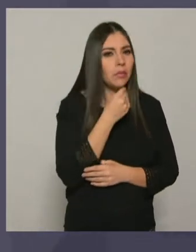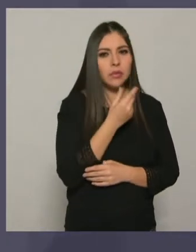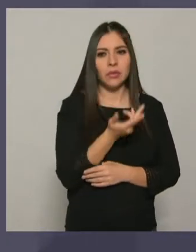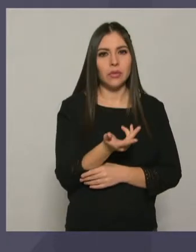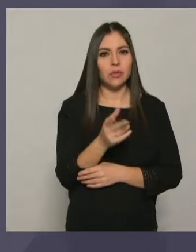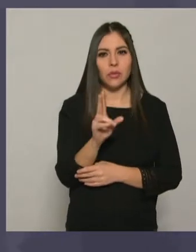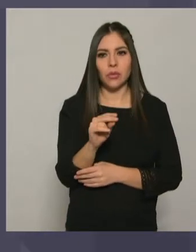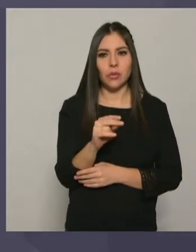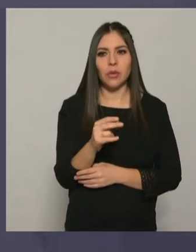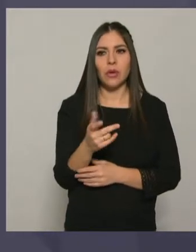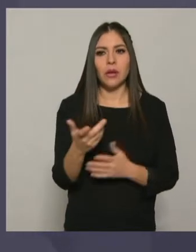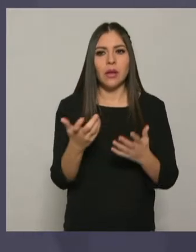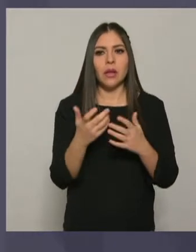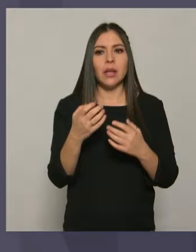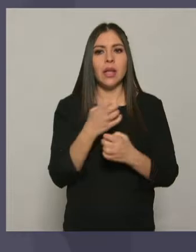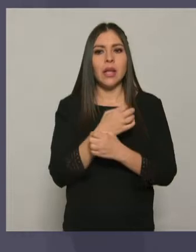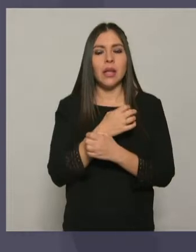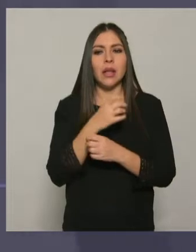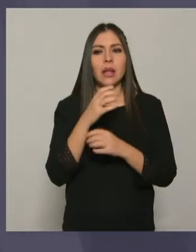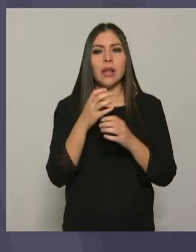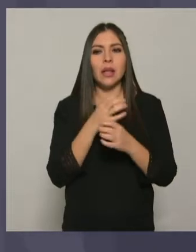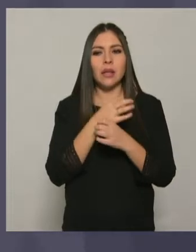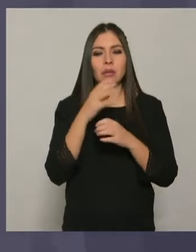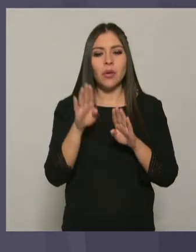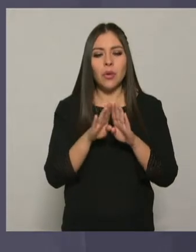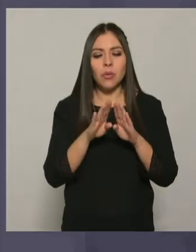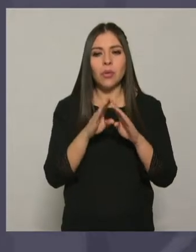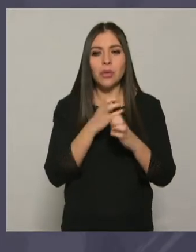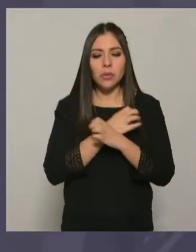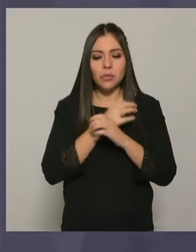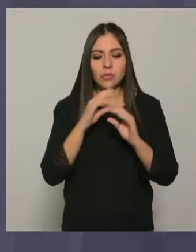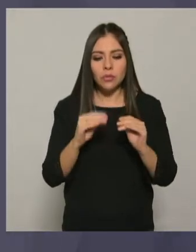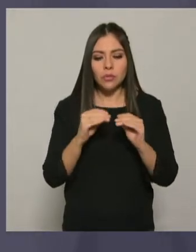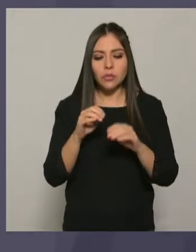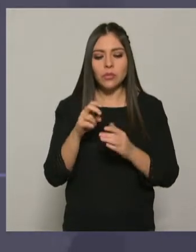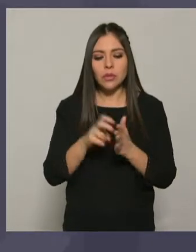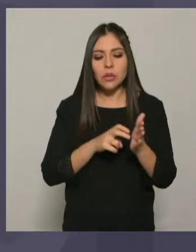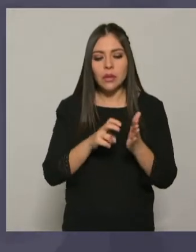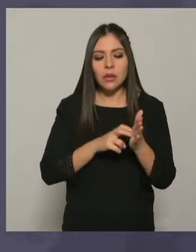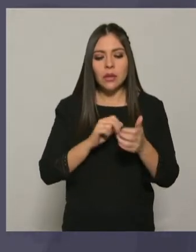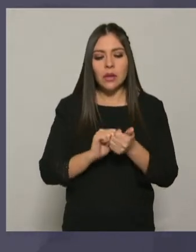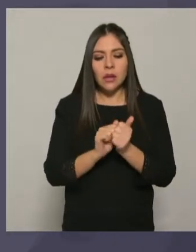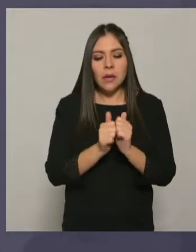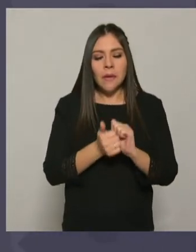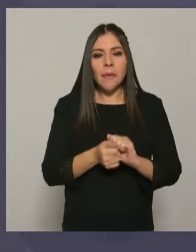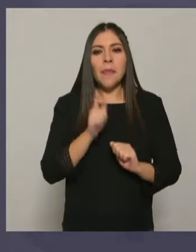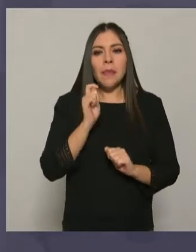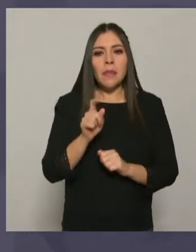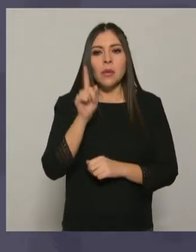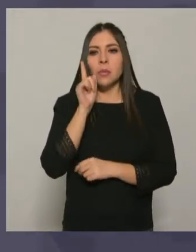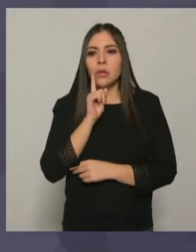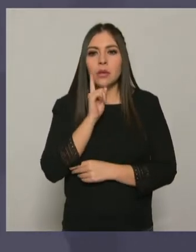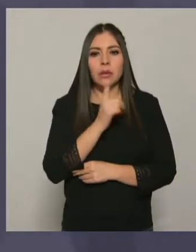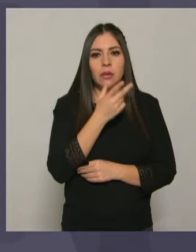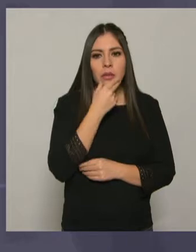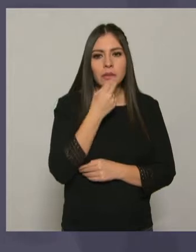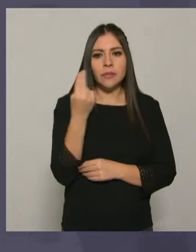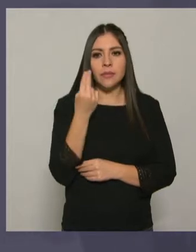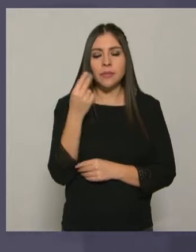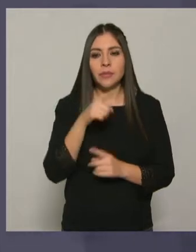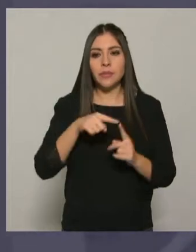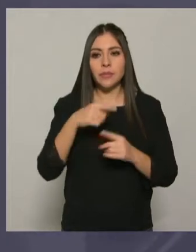se construye, se educa y se puede deconstruir. Ahora, lo que está buscando esta iniciativa, repito, es precisamente